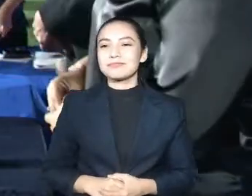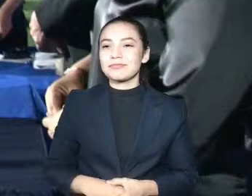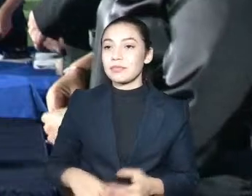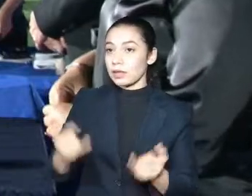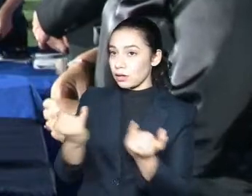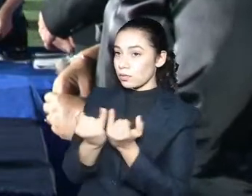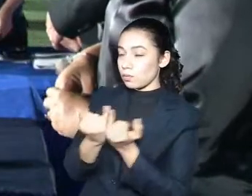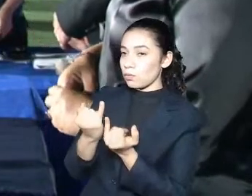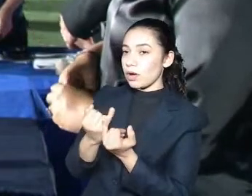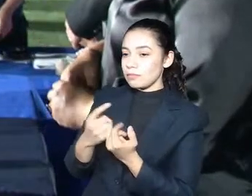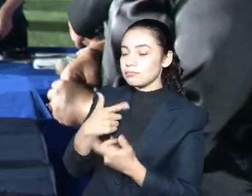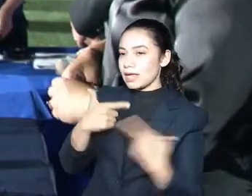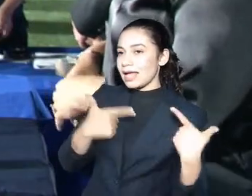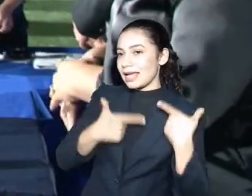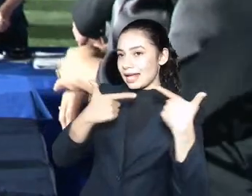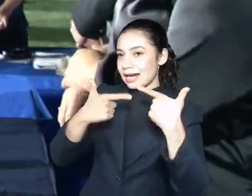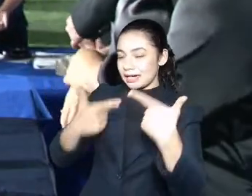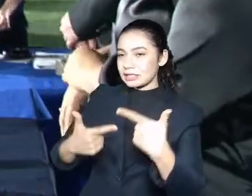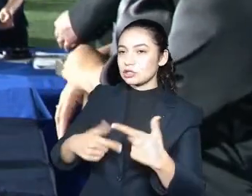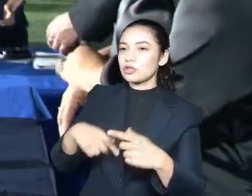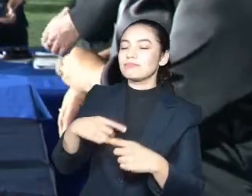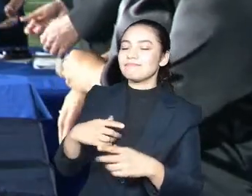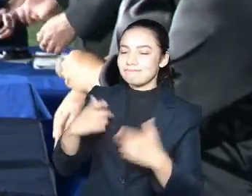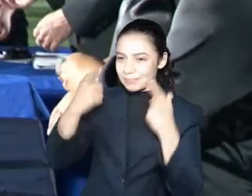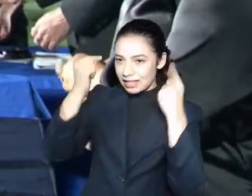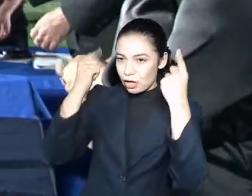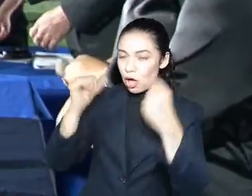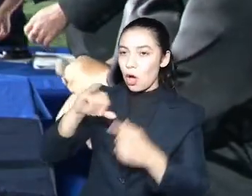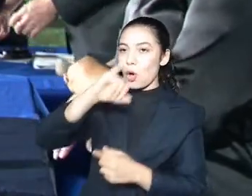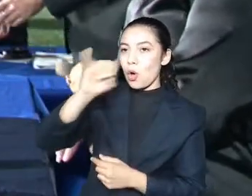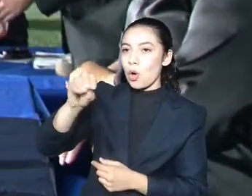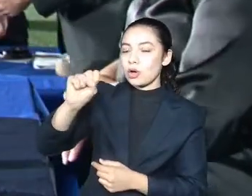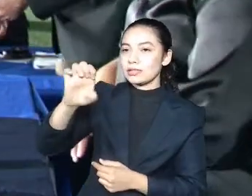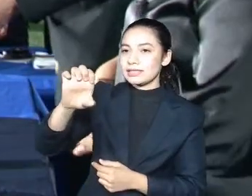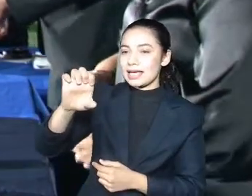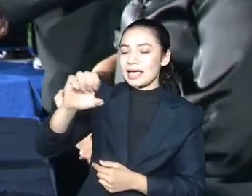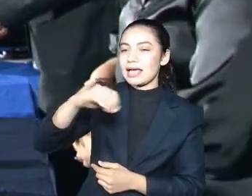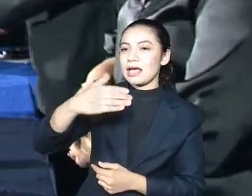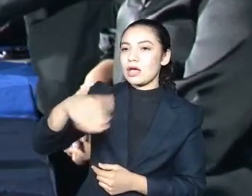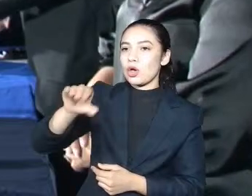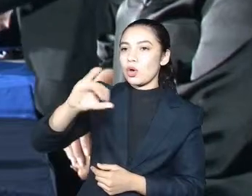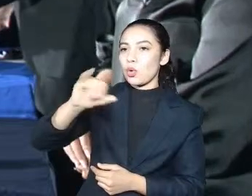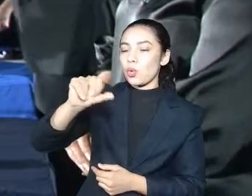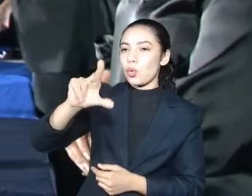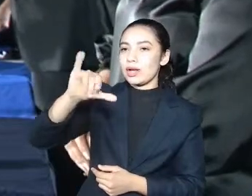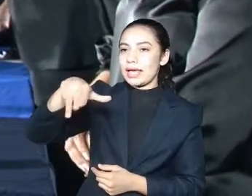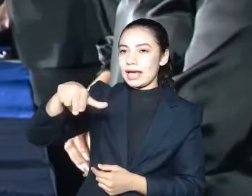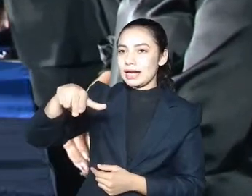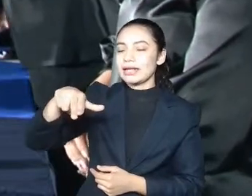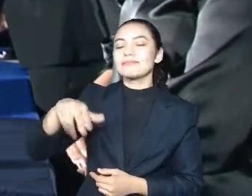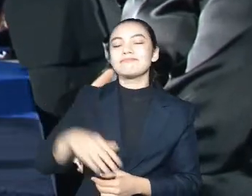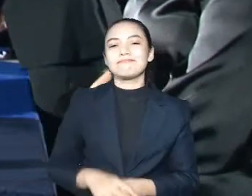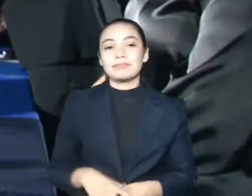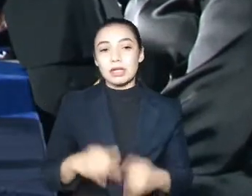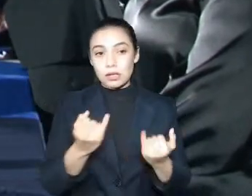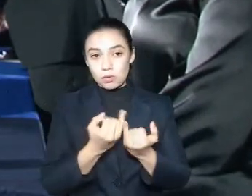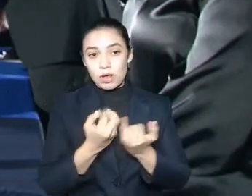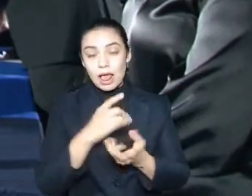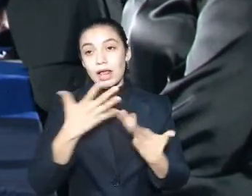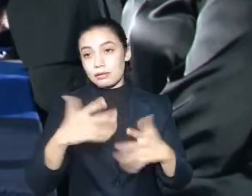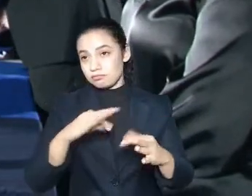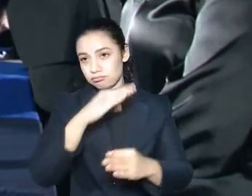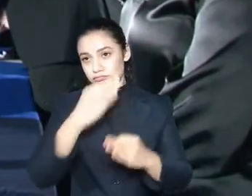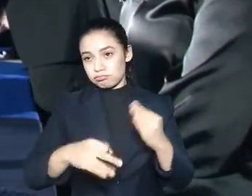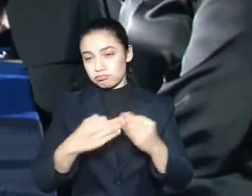Asimismo, integrante de esta generación es José Julián Espinosa Agustín. Igualmente, egresando de la licenciatura en diseño gráfico, Larisa